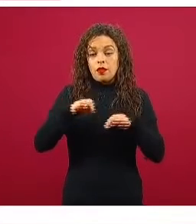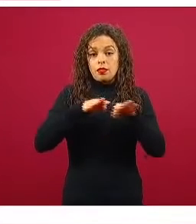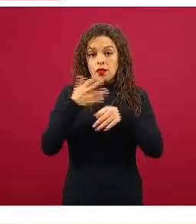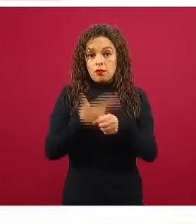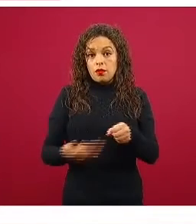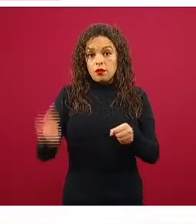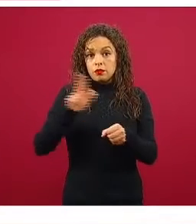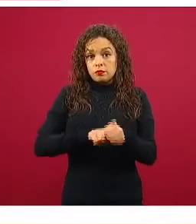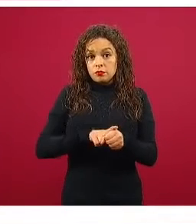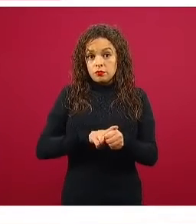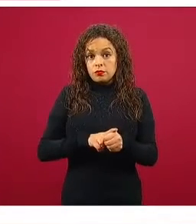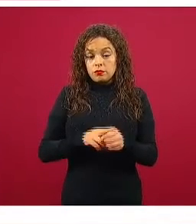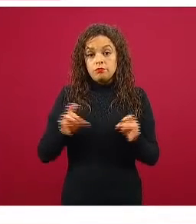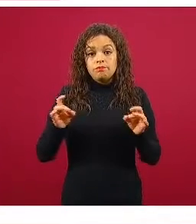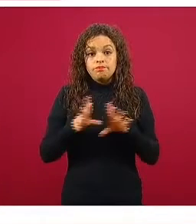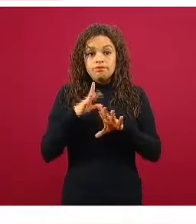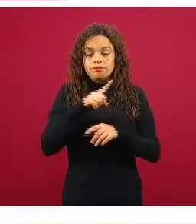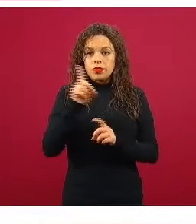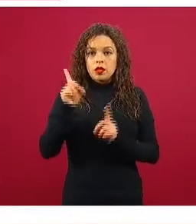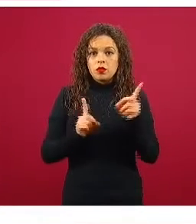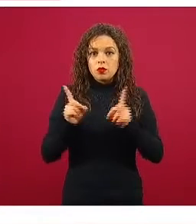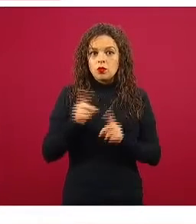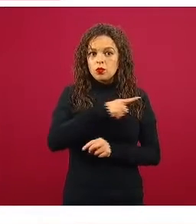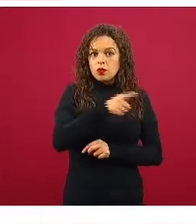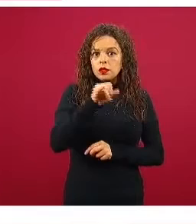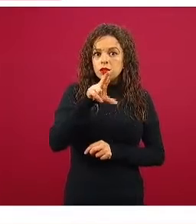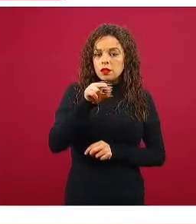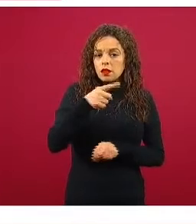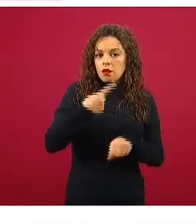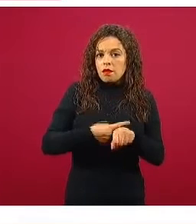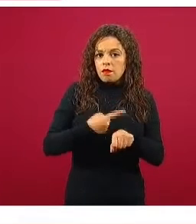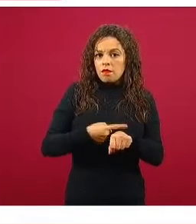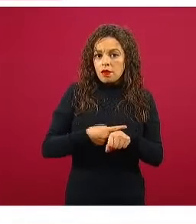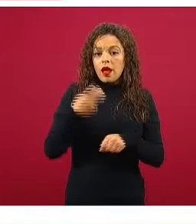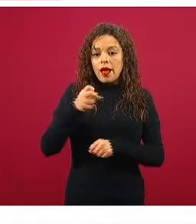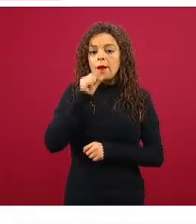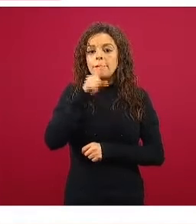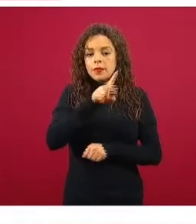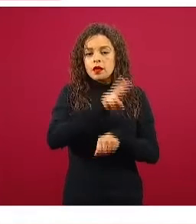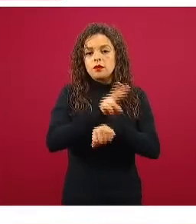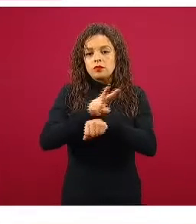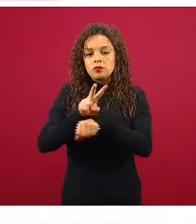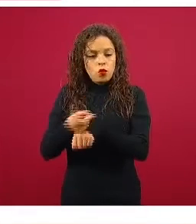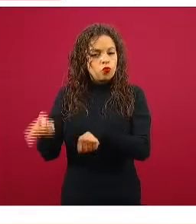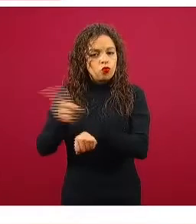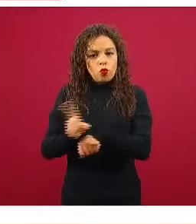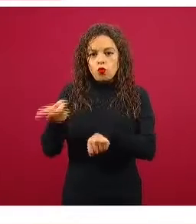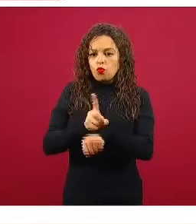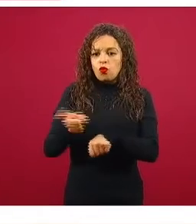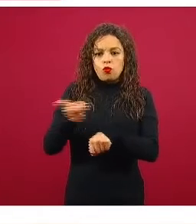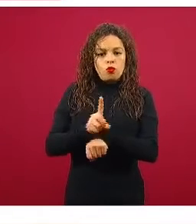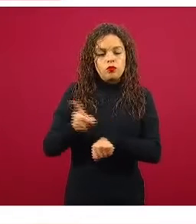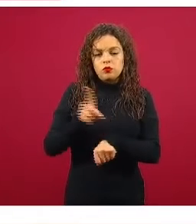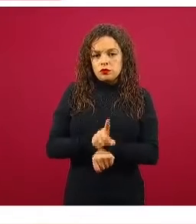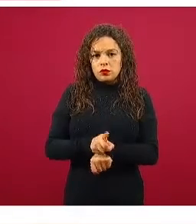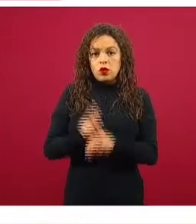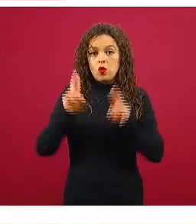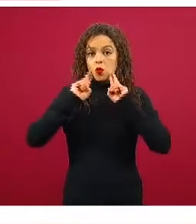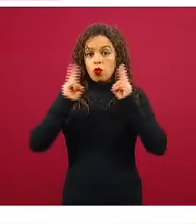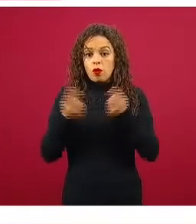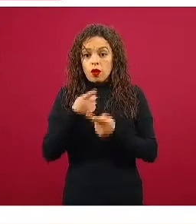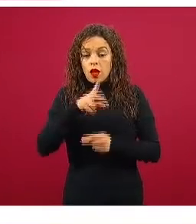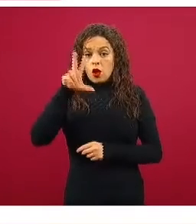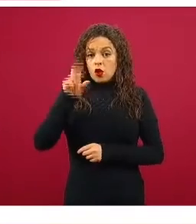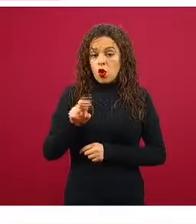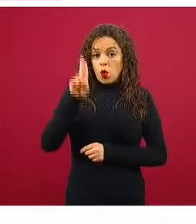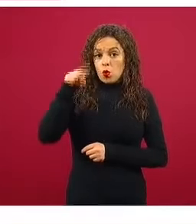en casos sospechosos. Esa es una actividad también que se lleva en el día a día. Y a través de las unidades no USMER, dado que su enfoque sí es hospitalario